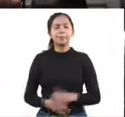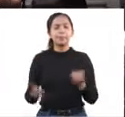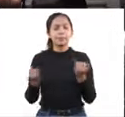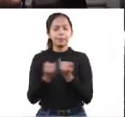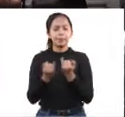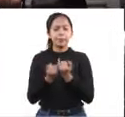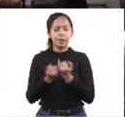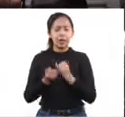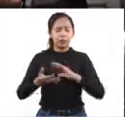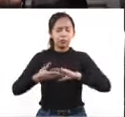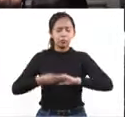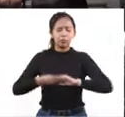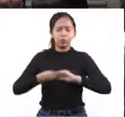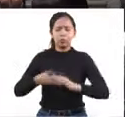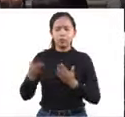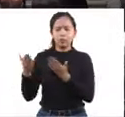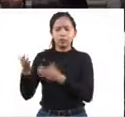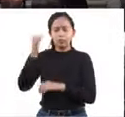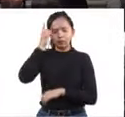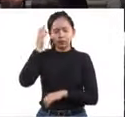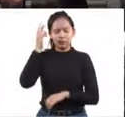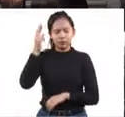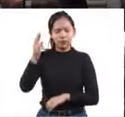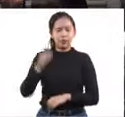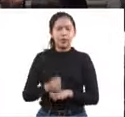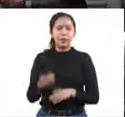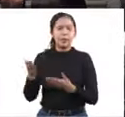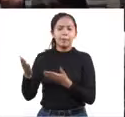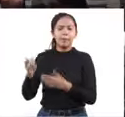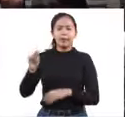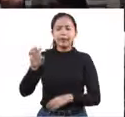Saludamos a la directora de Telecom, maestra Rocío Mejía.